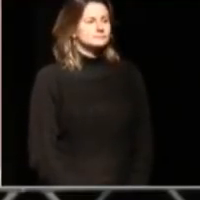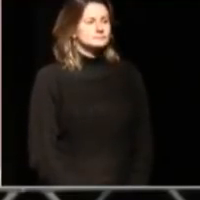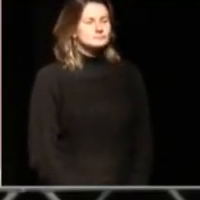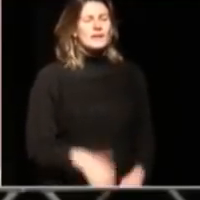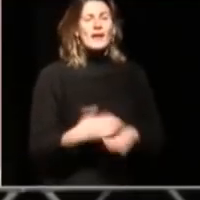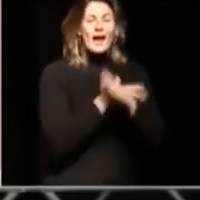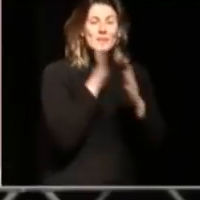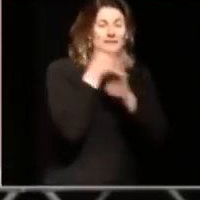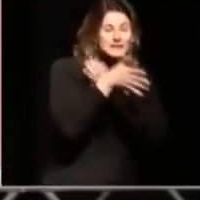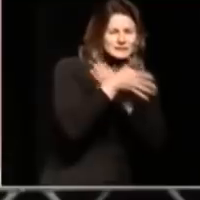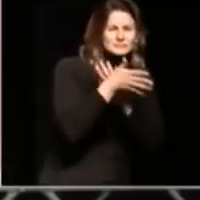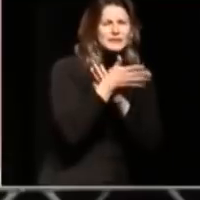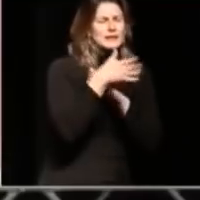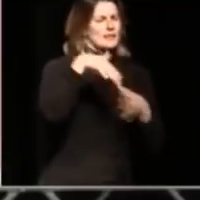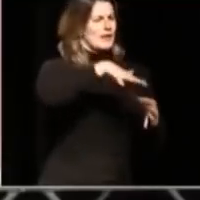Lo comentaba el otro día en